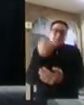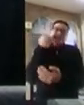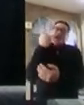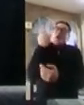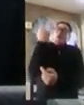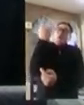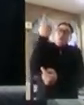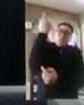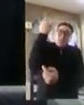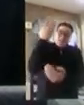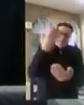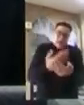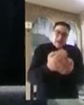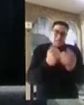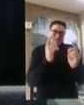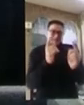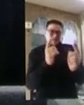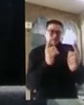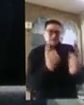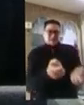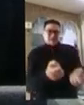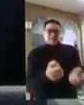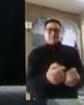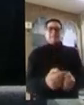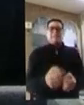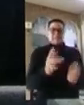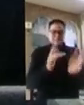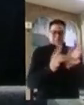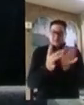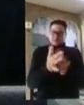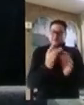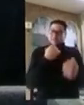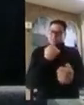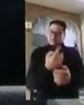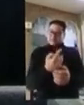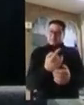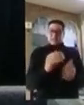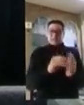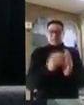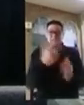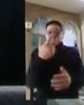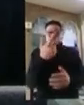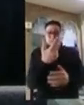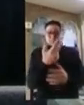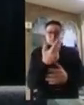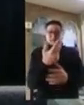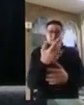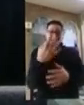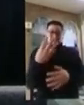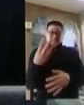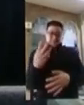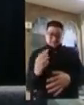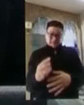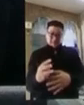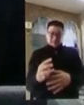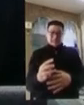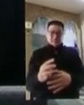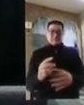Biblia en el capítulo 3, versículo 16 de Primera de Timoteo,